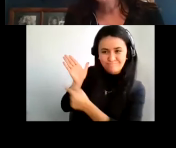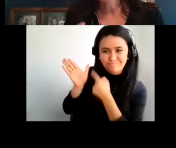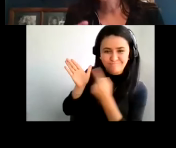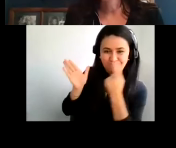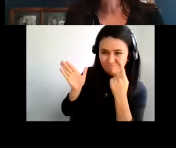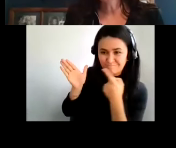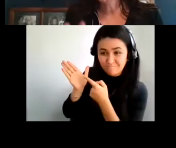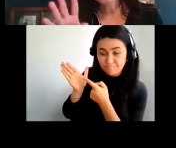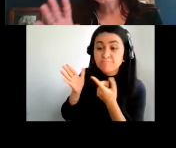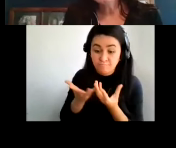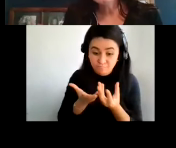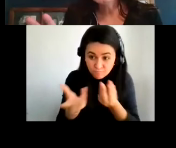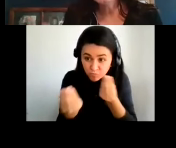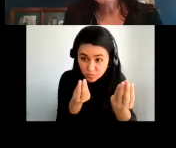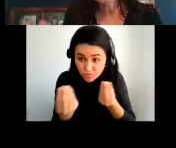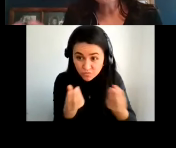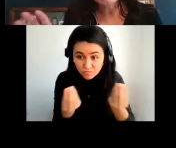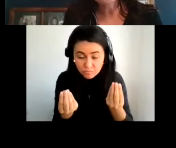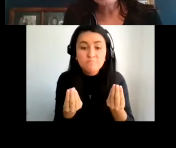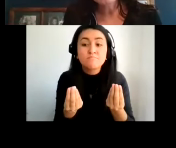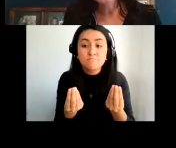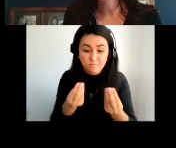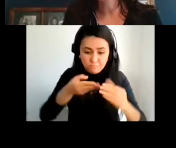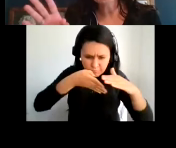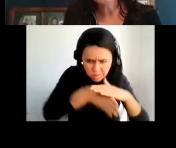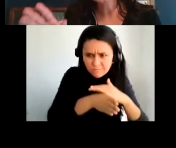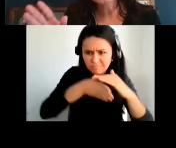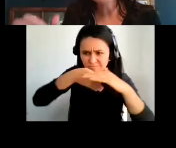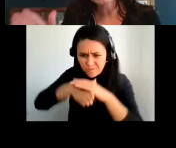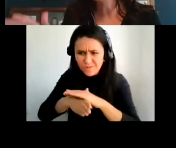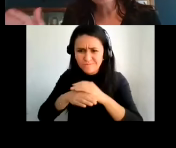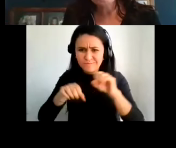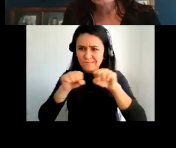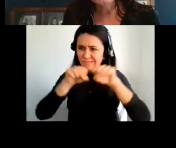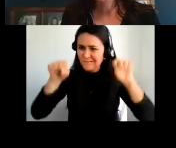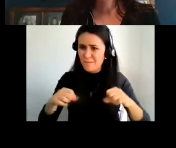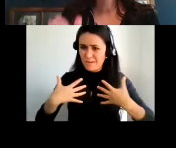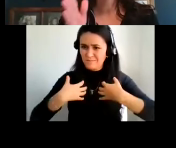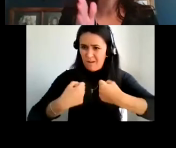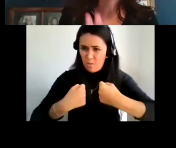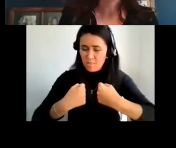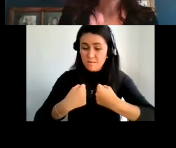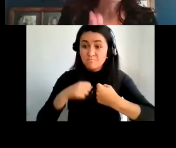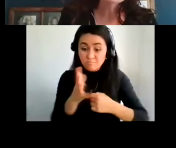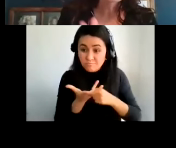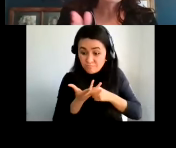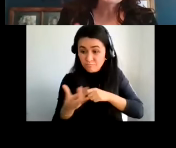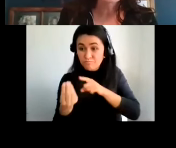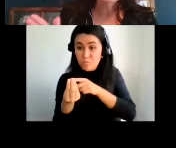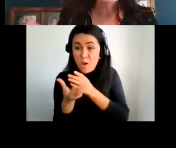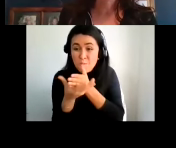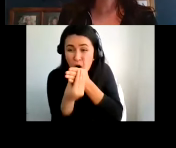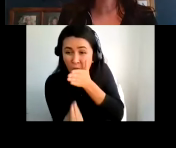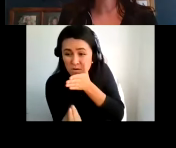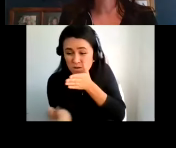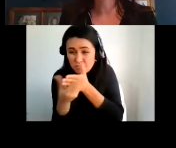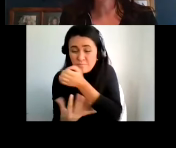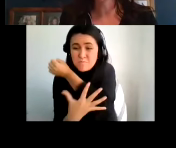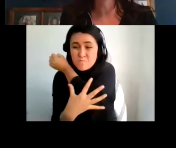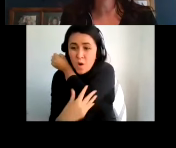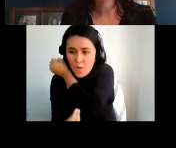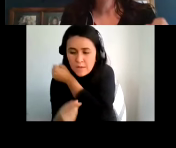la población de los quintiles de ingresos más bajos, es decir, la población más pobre, experimenta con mucho mayor frecuencia las